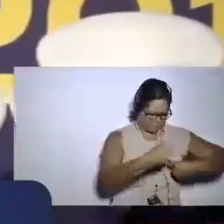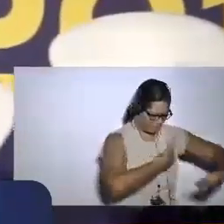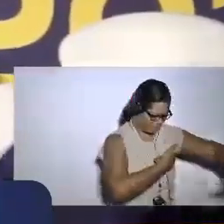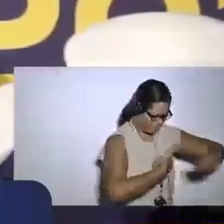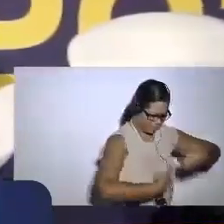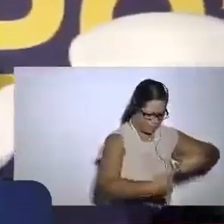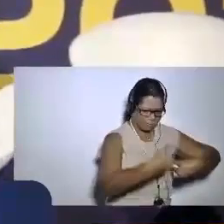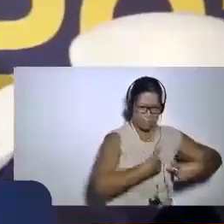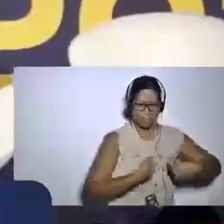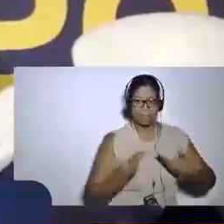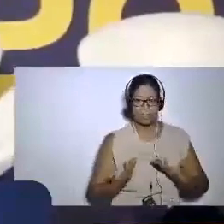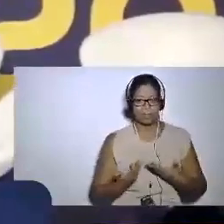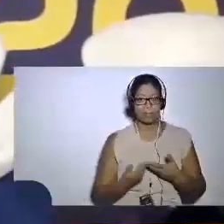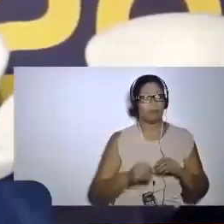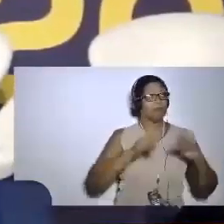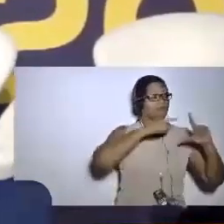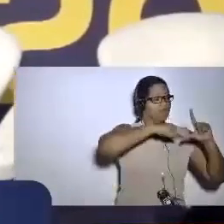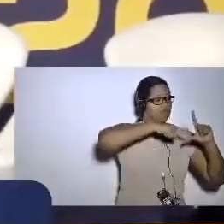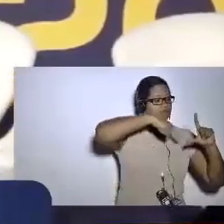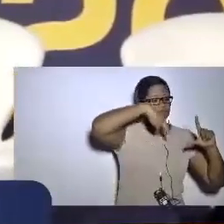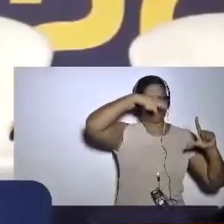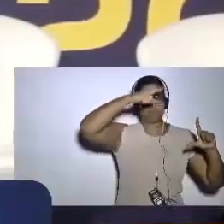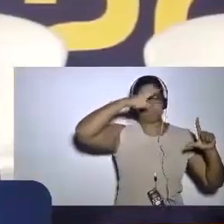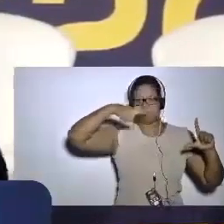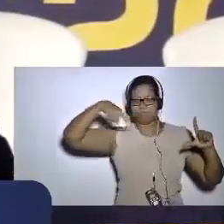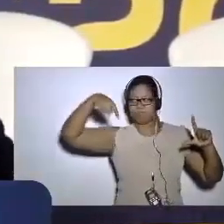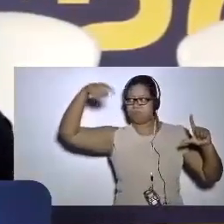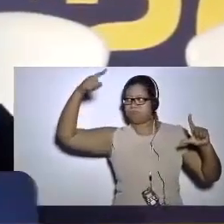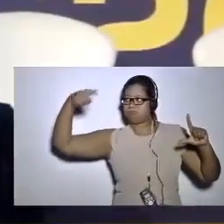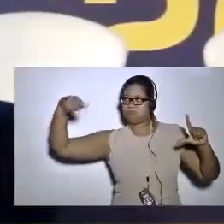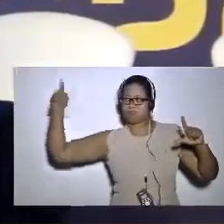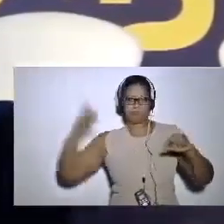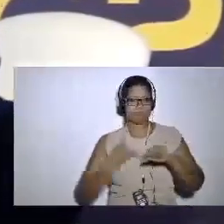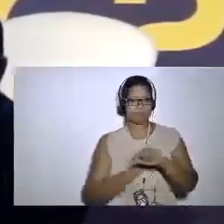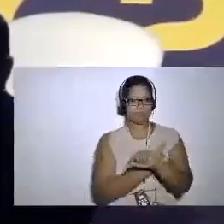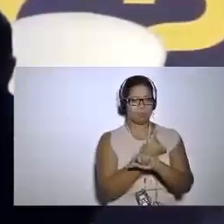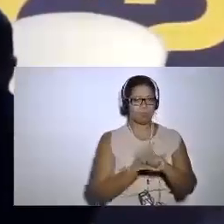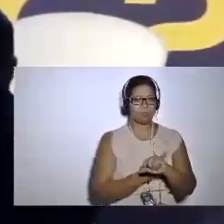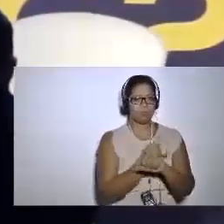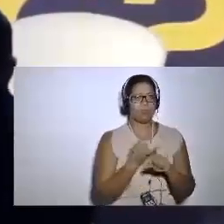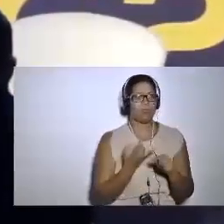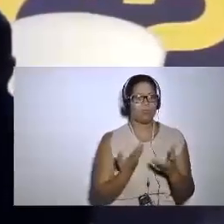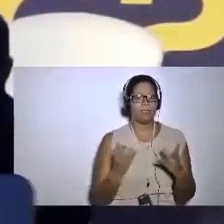algo sobre el uso secundario del espectro,